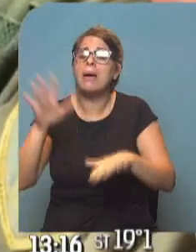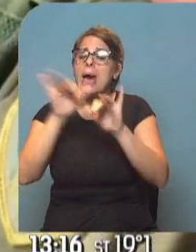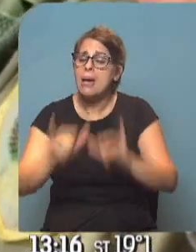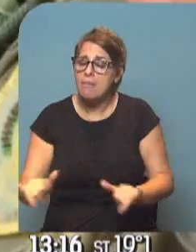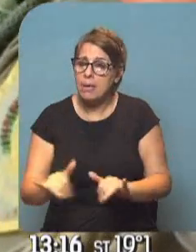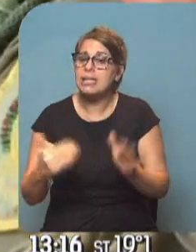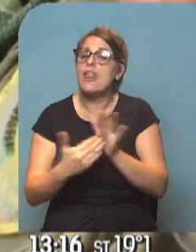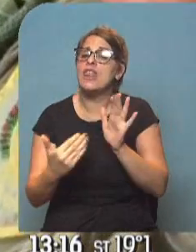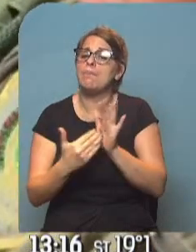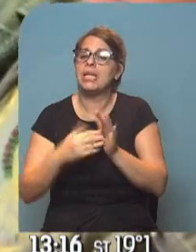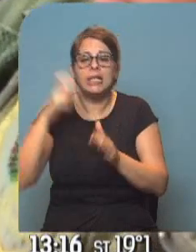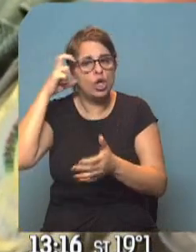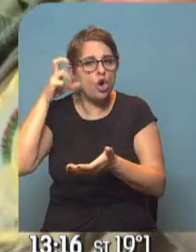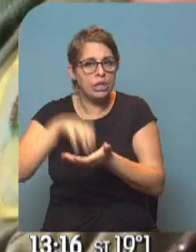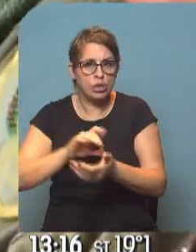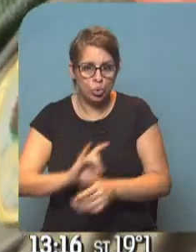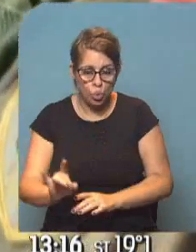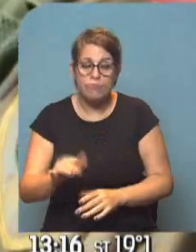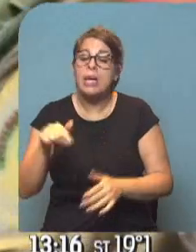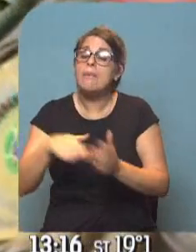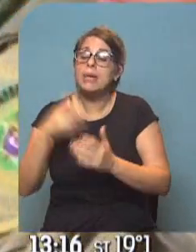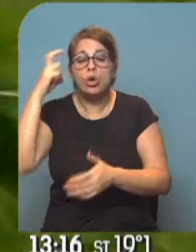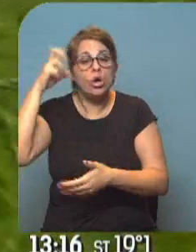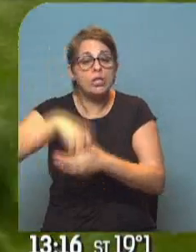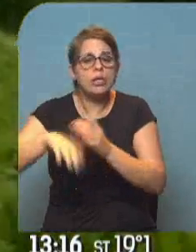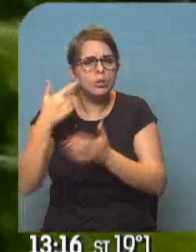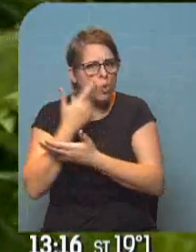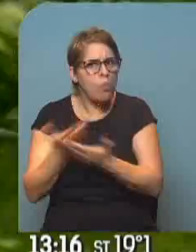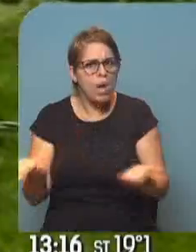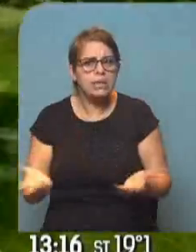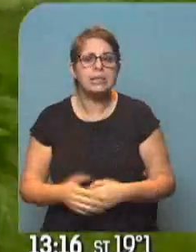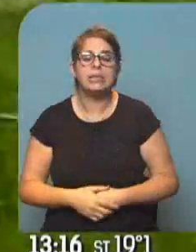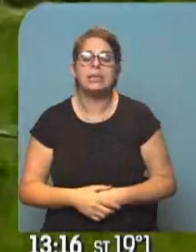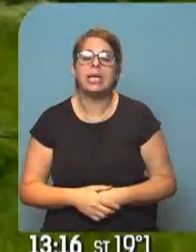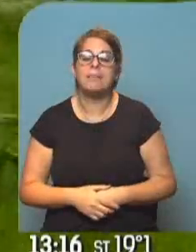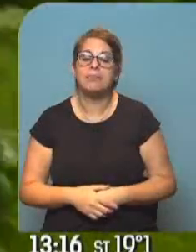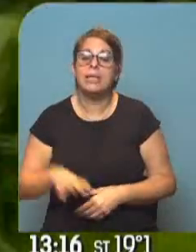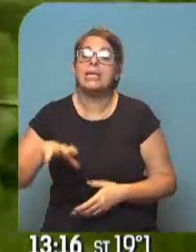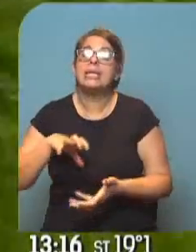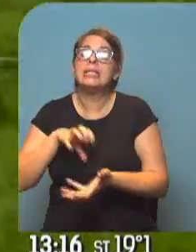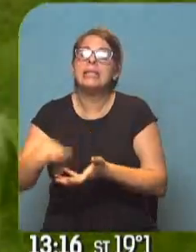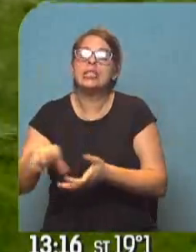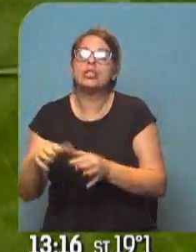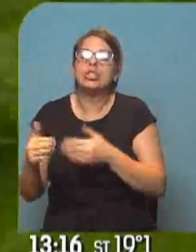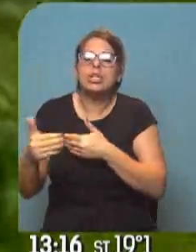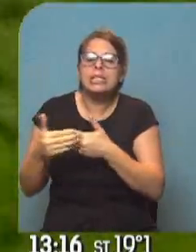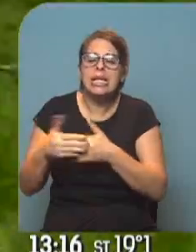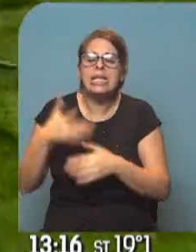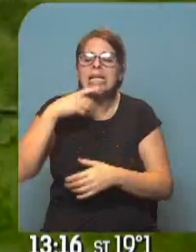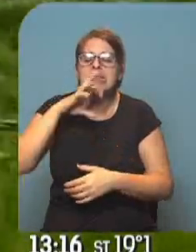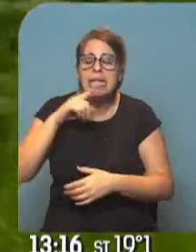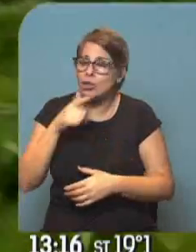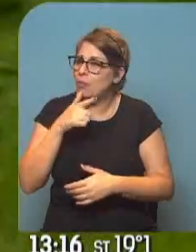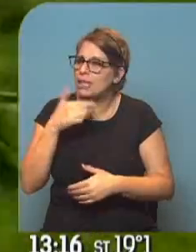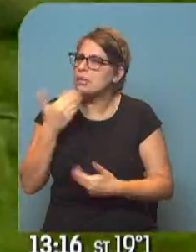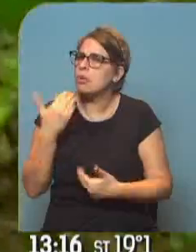que depende del Congreso, y en el Congreso ya ha demostrado hasta un sector cercano a Santos que podría votar